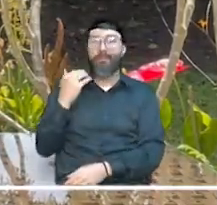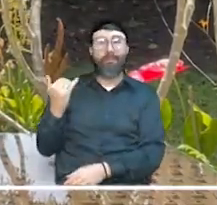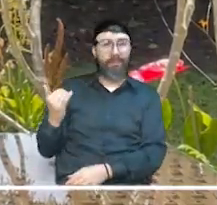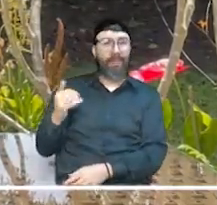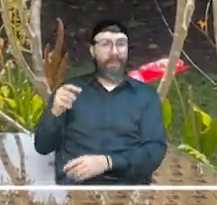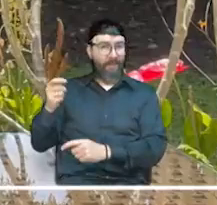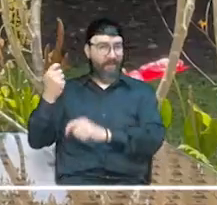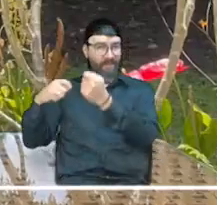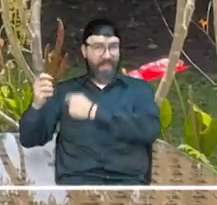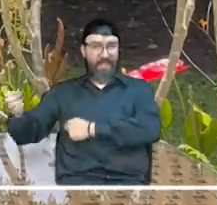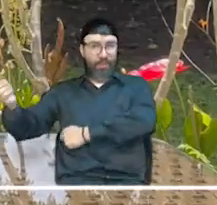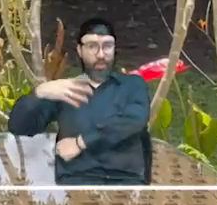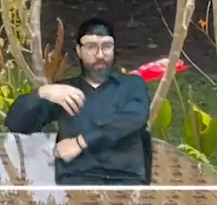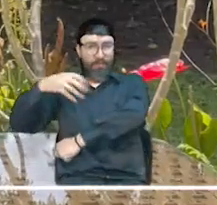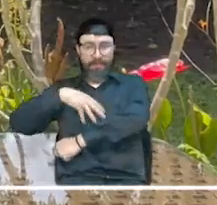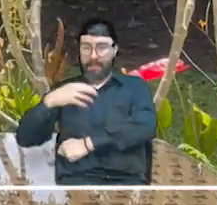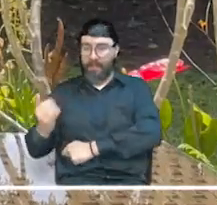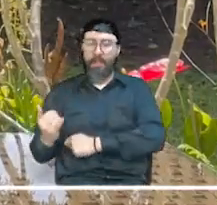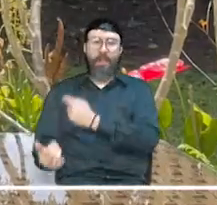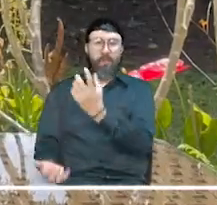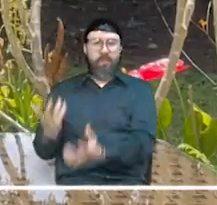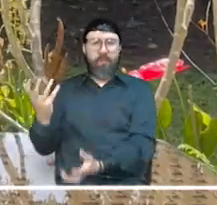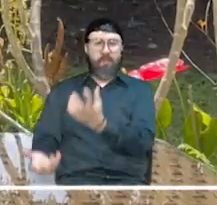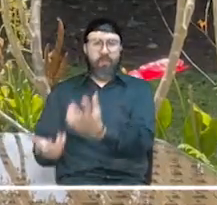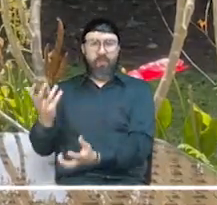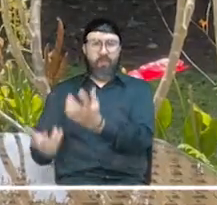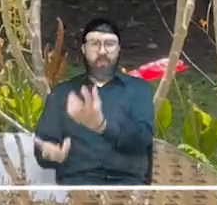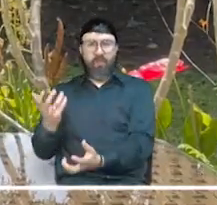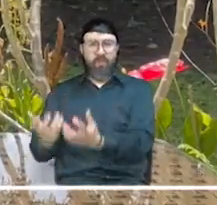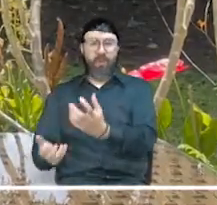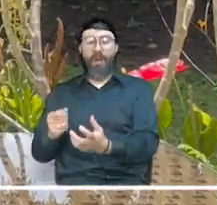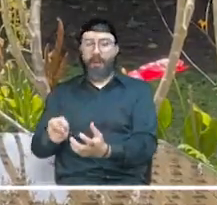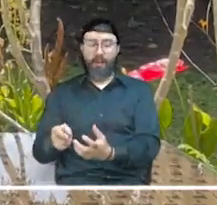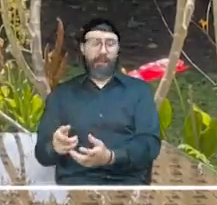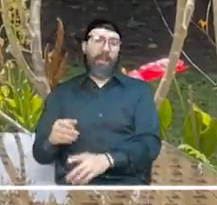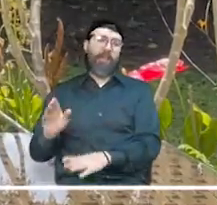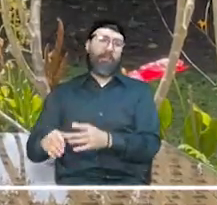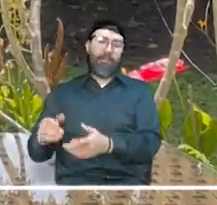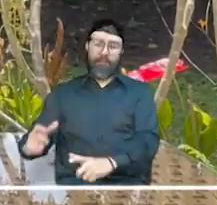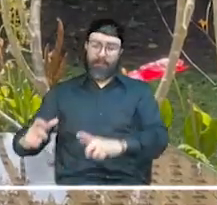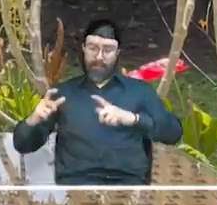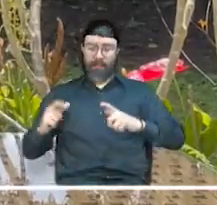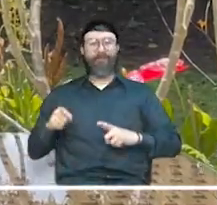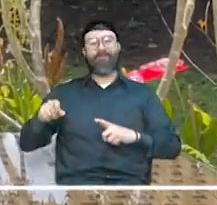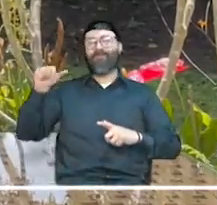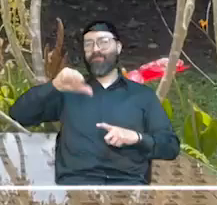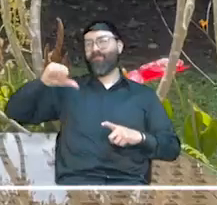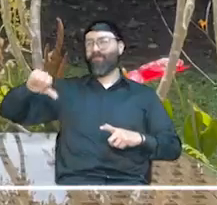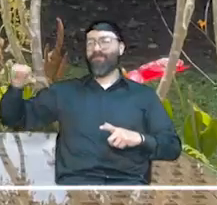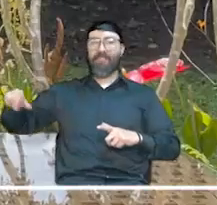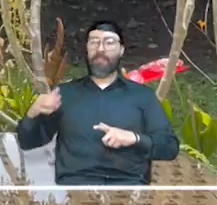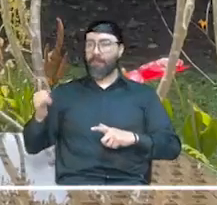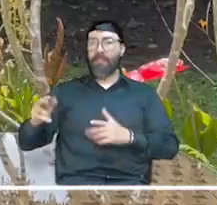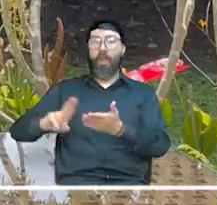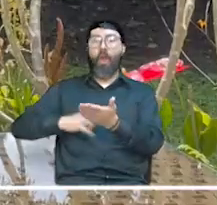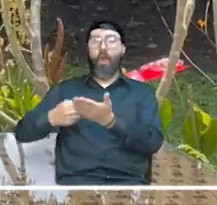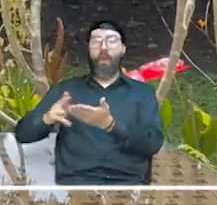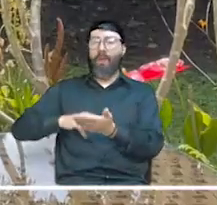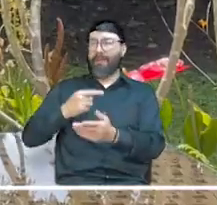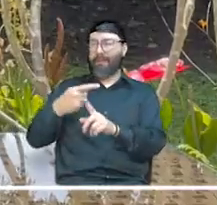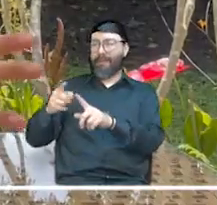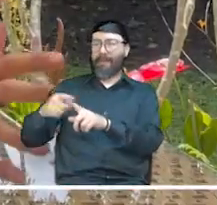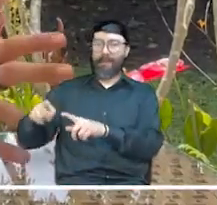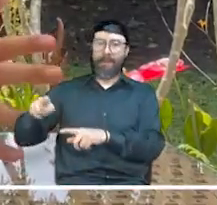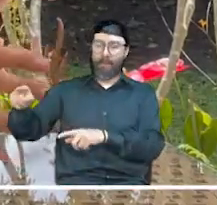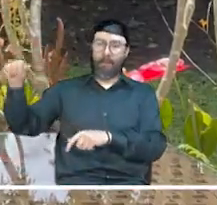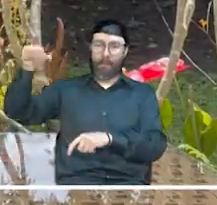a temperaturas altas antes de que estén en nuestra mesa, las margarinas tóxicas para nuestra salud. Cuando empezamos a